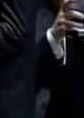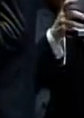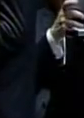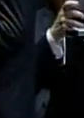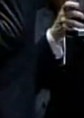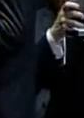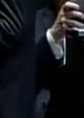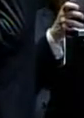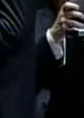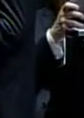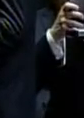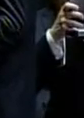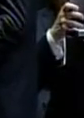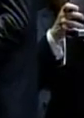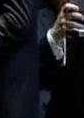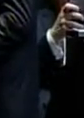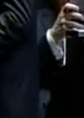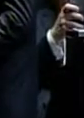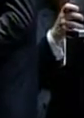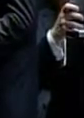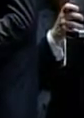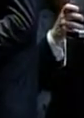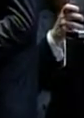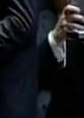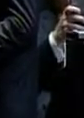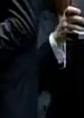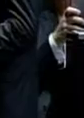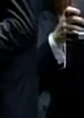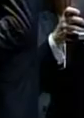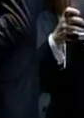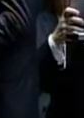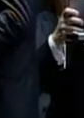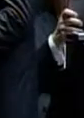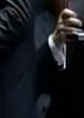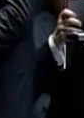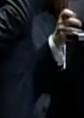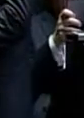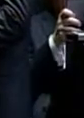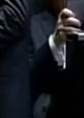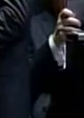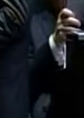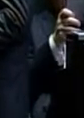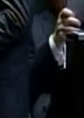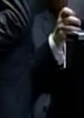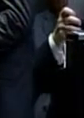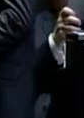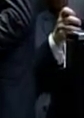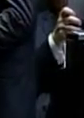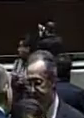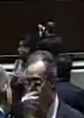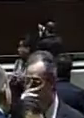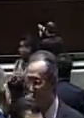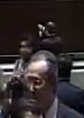Rural Sustentable tiene como característica que en los hechos se consolida una clara